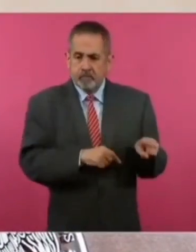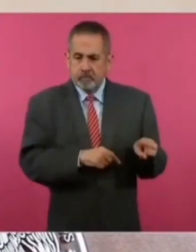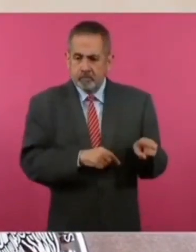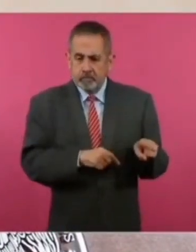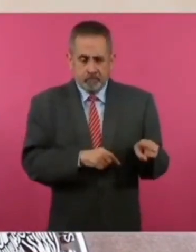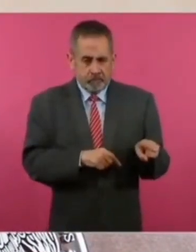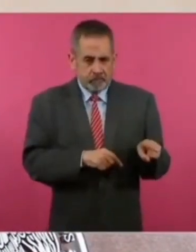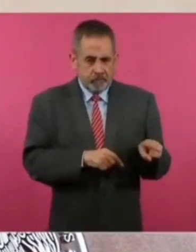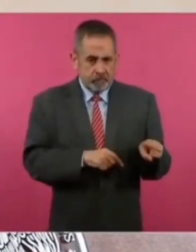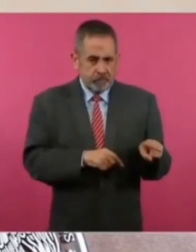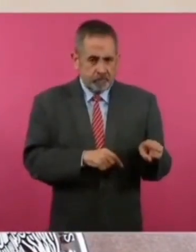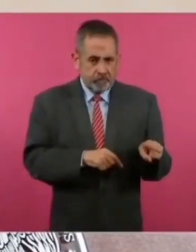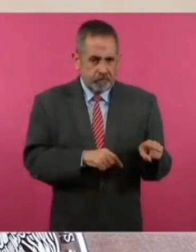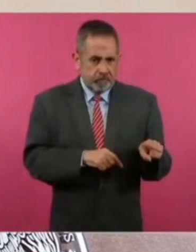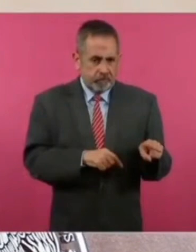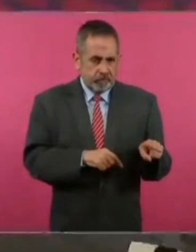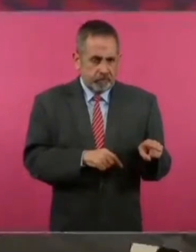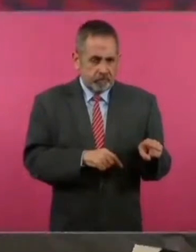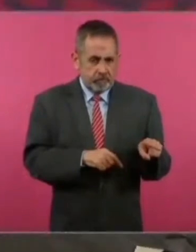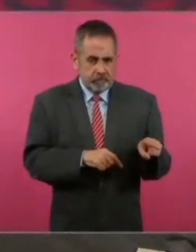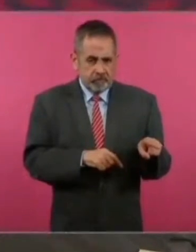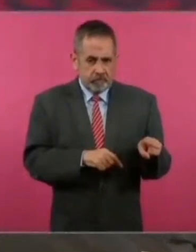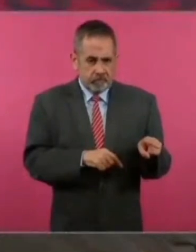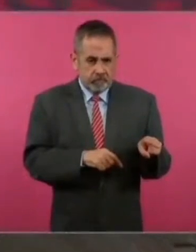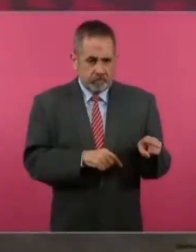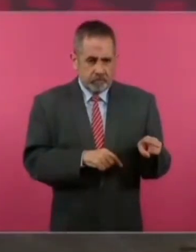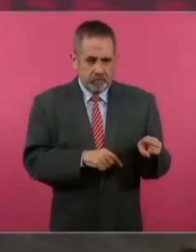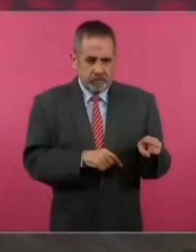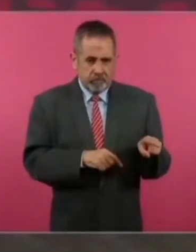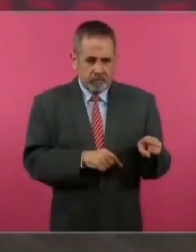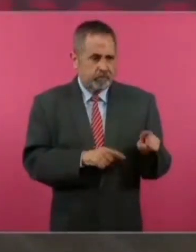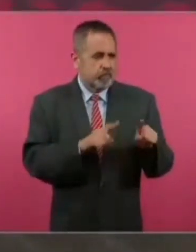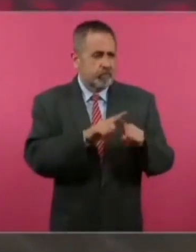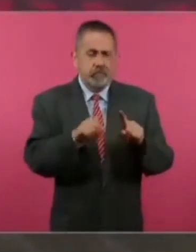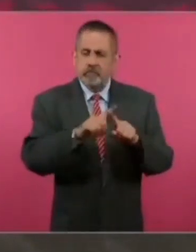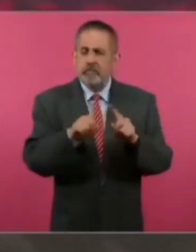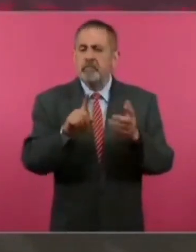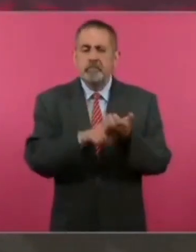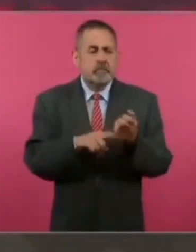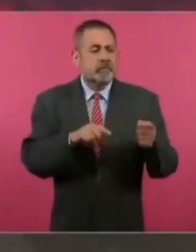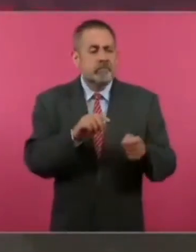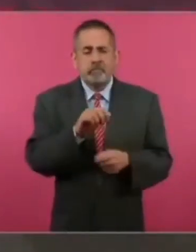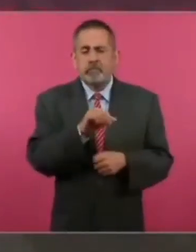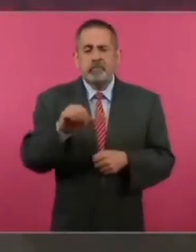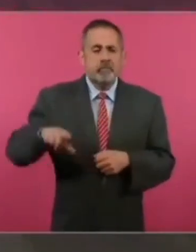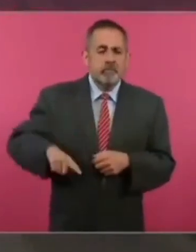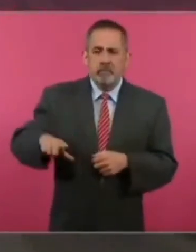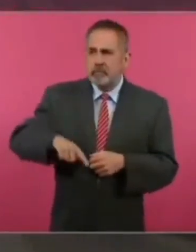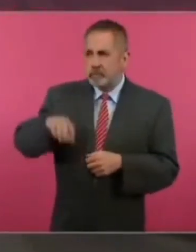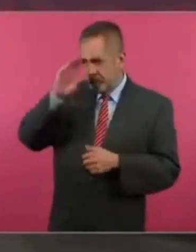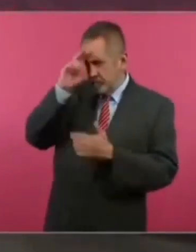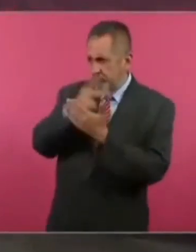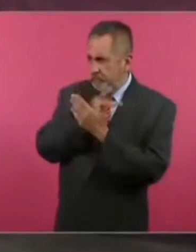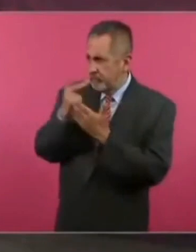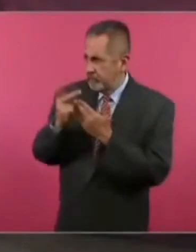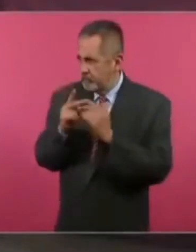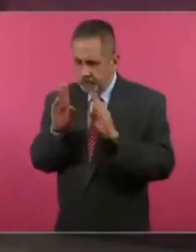y además todas las acciones del gobierno se